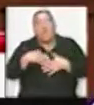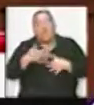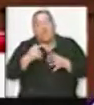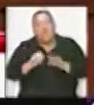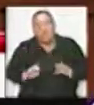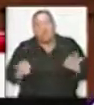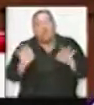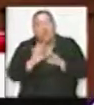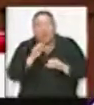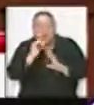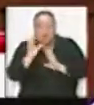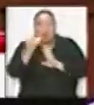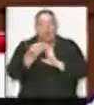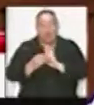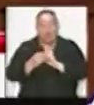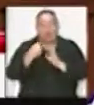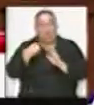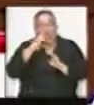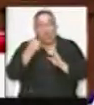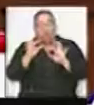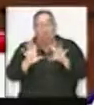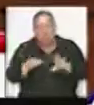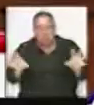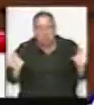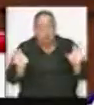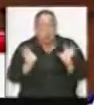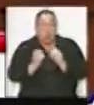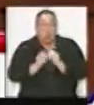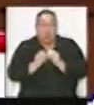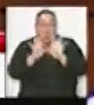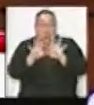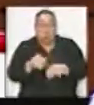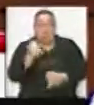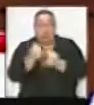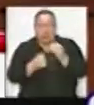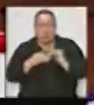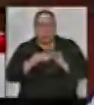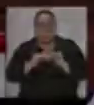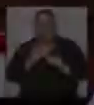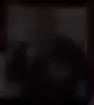son fundamental que estén y creemos que en el texto conjunto sustitutorio final deben mantenerse. Gracias, presidente.